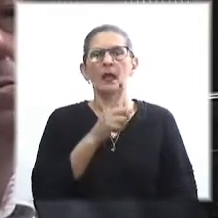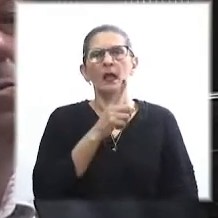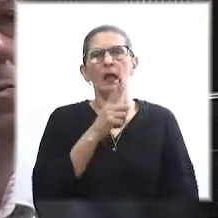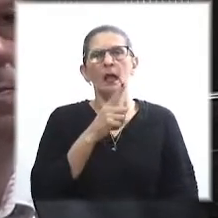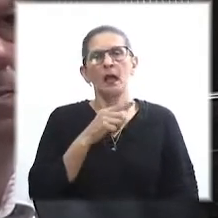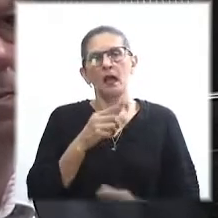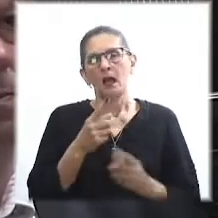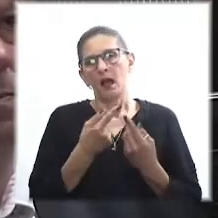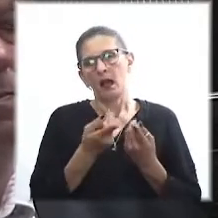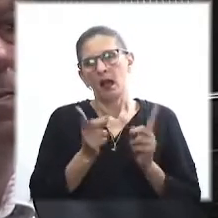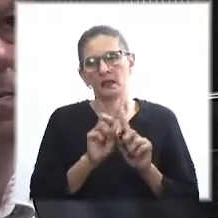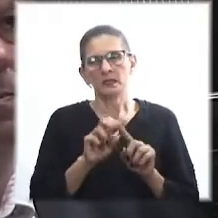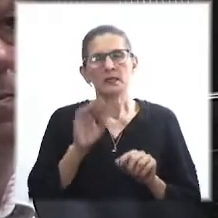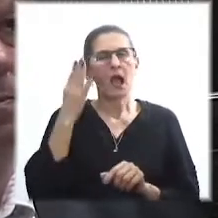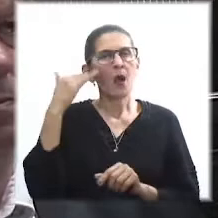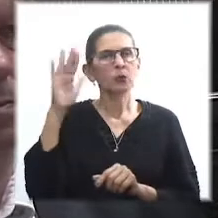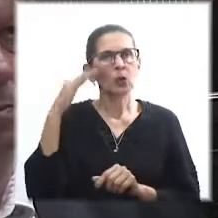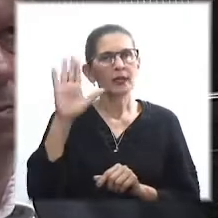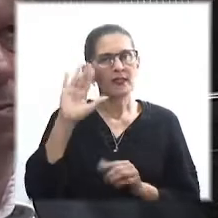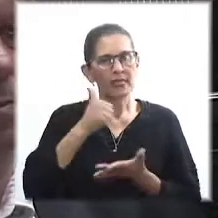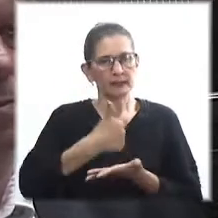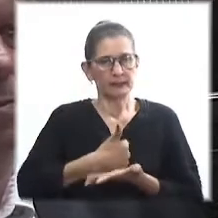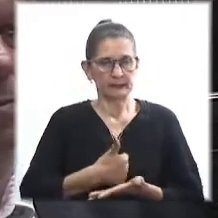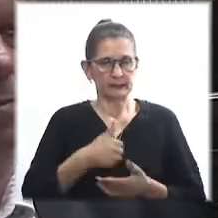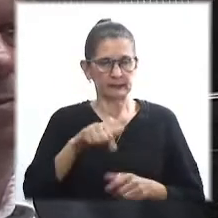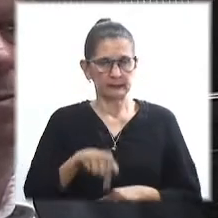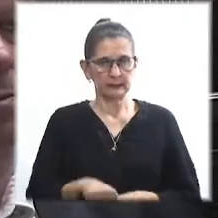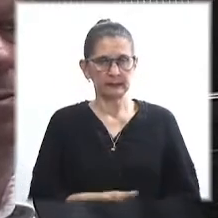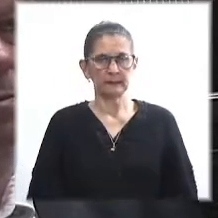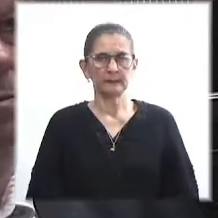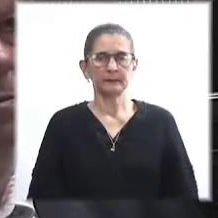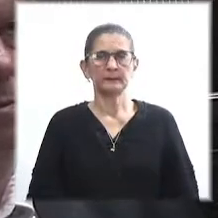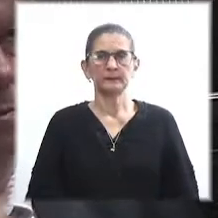a las múltiples autoridades presentes en este ámbito.